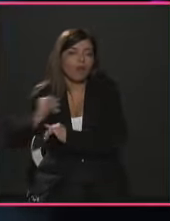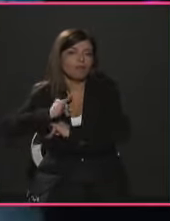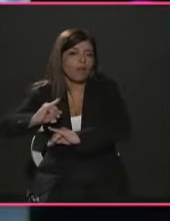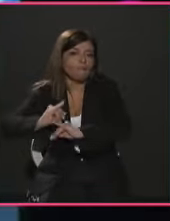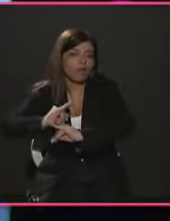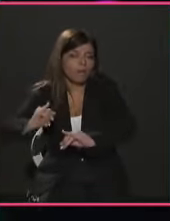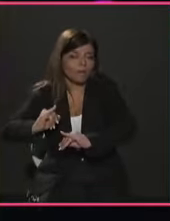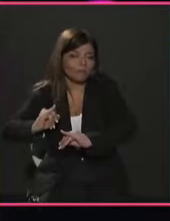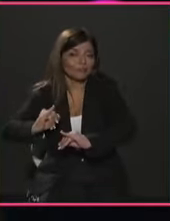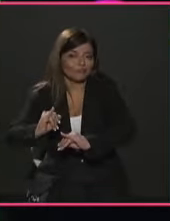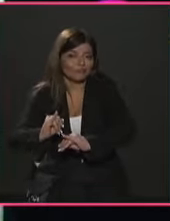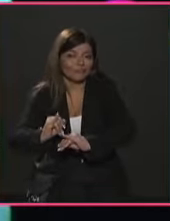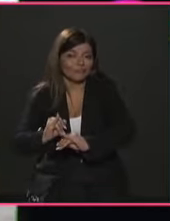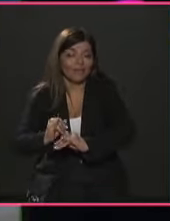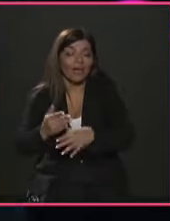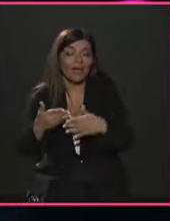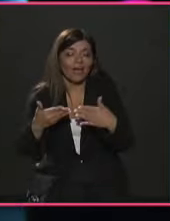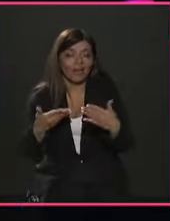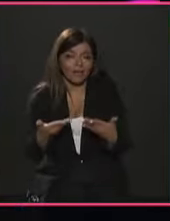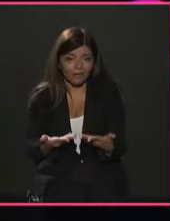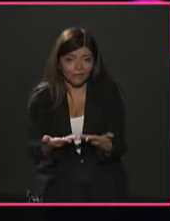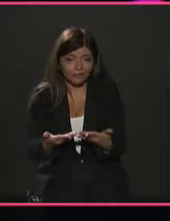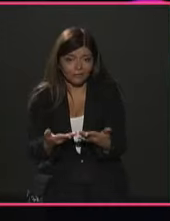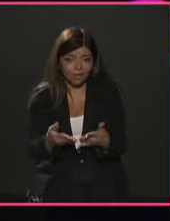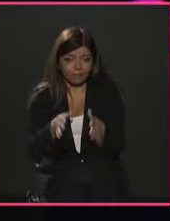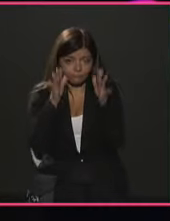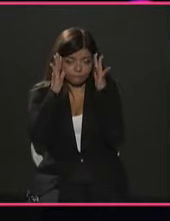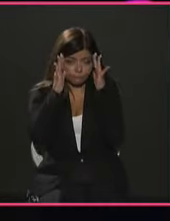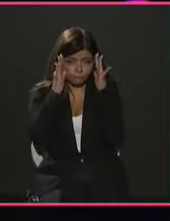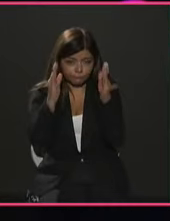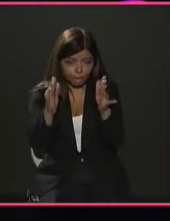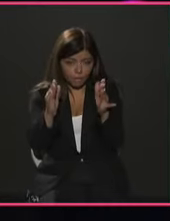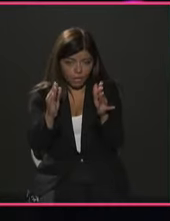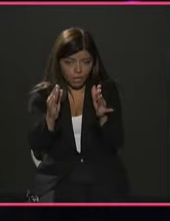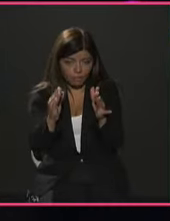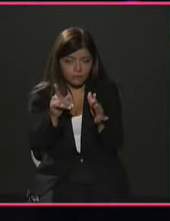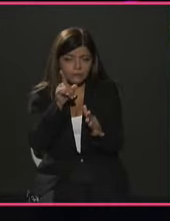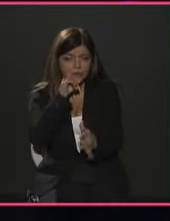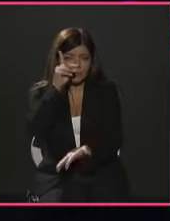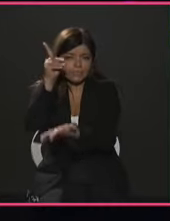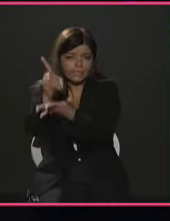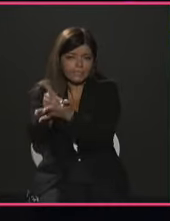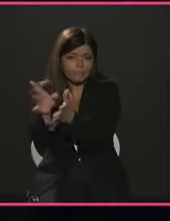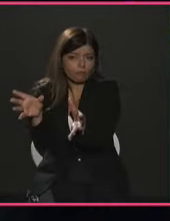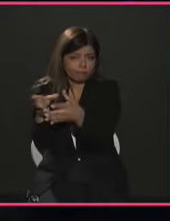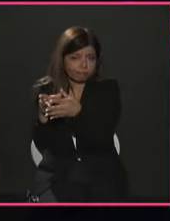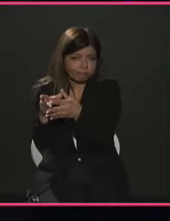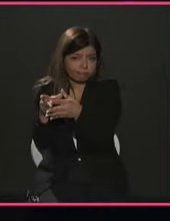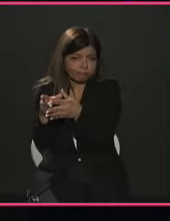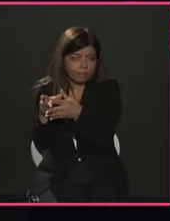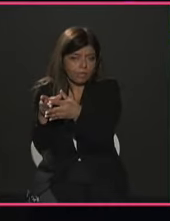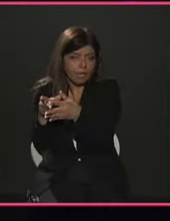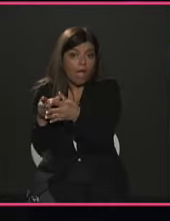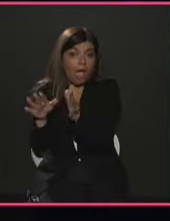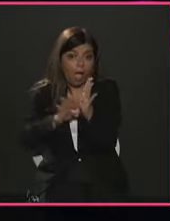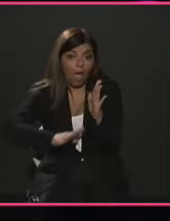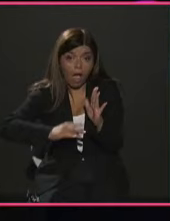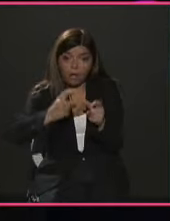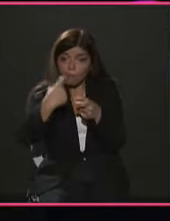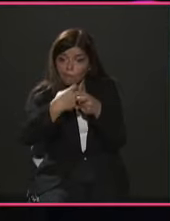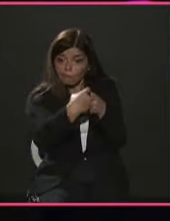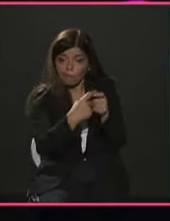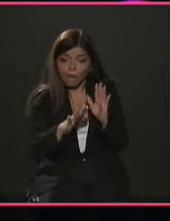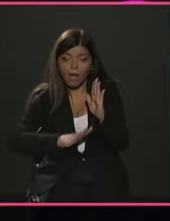la información la concentración de Tanto poder de decisión en las manos de tan pocos especialmente En plataformas que son